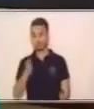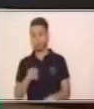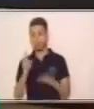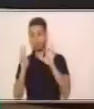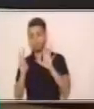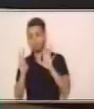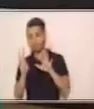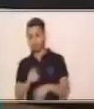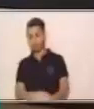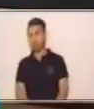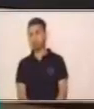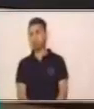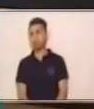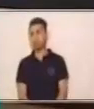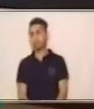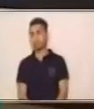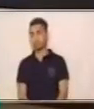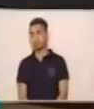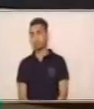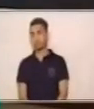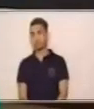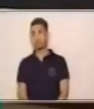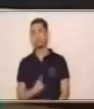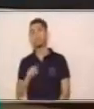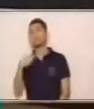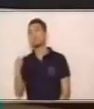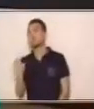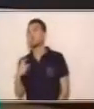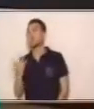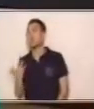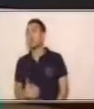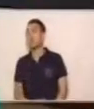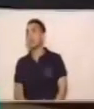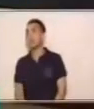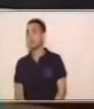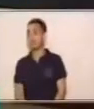séptimos. ¿Sigue? A ver, ¿cuál sigue?